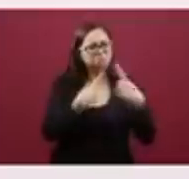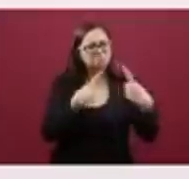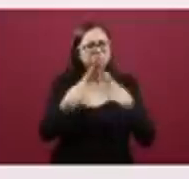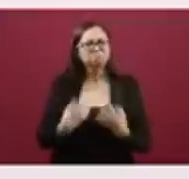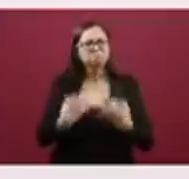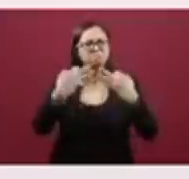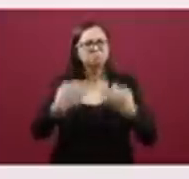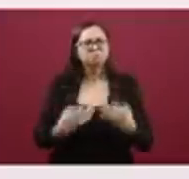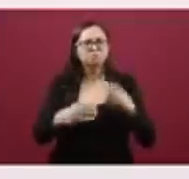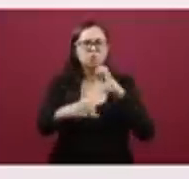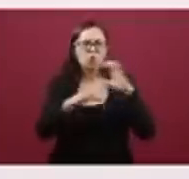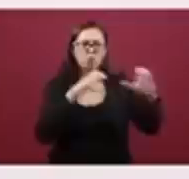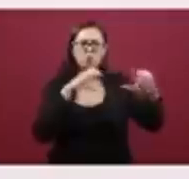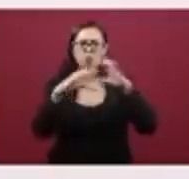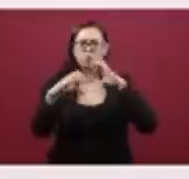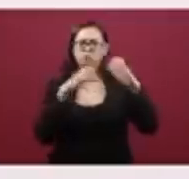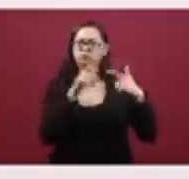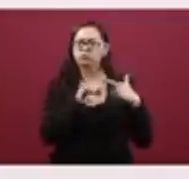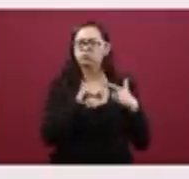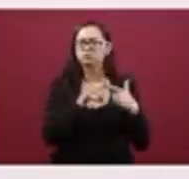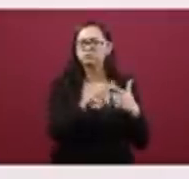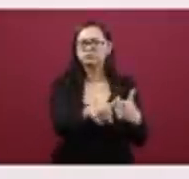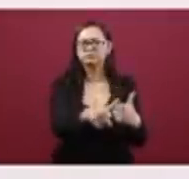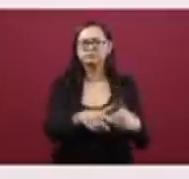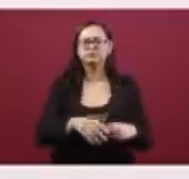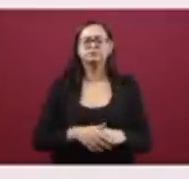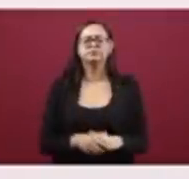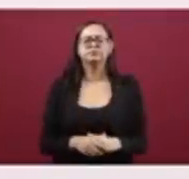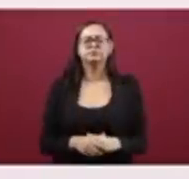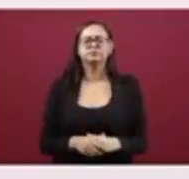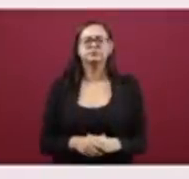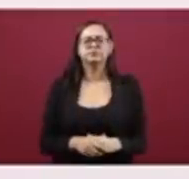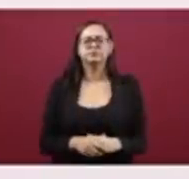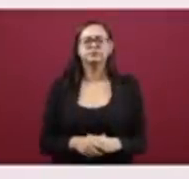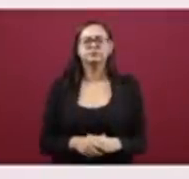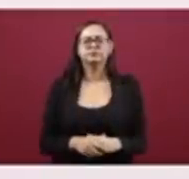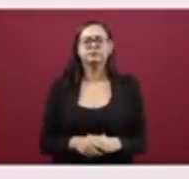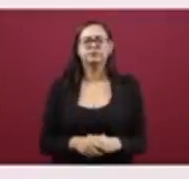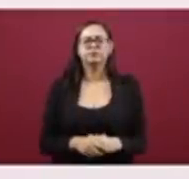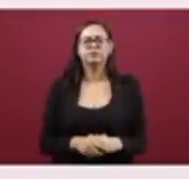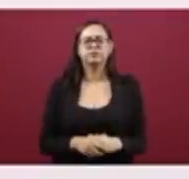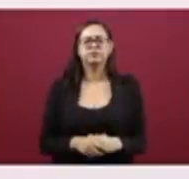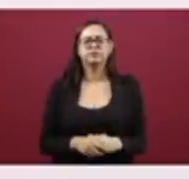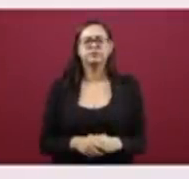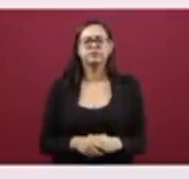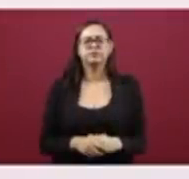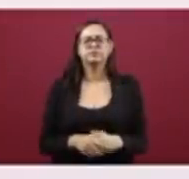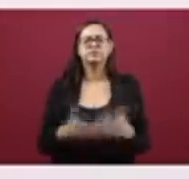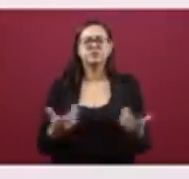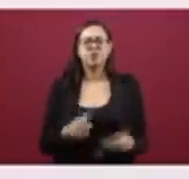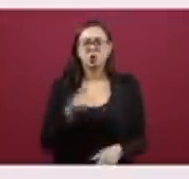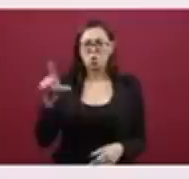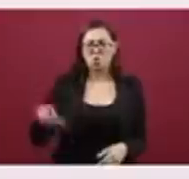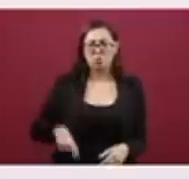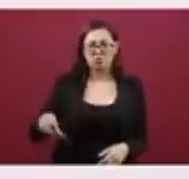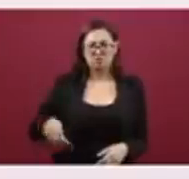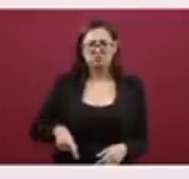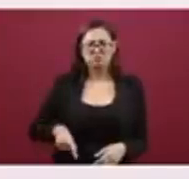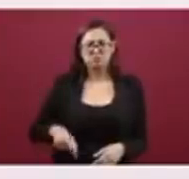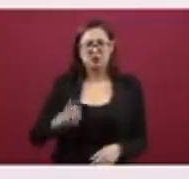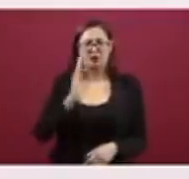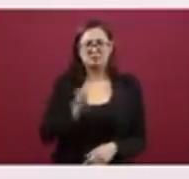comunicación permanente mi gobierno no está a favor del uso de la fuerza